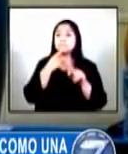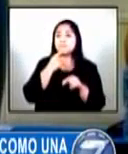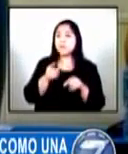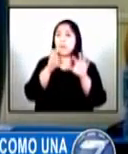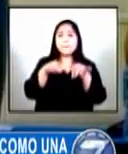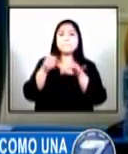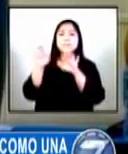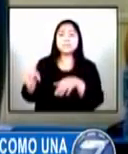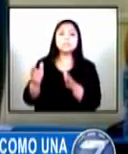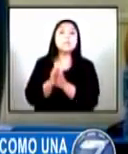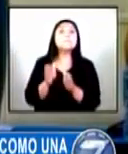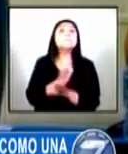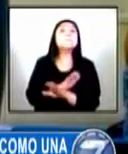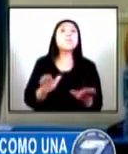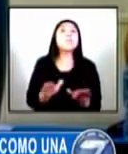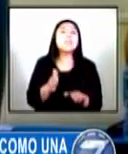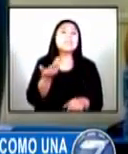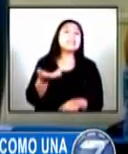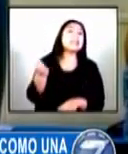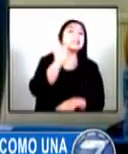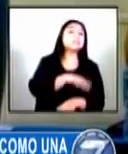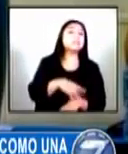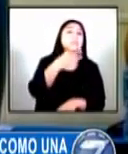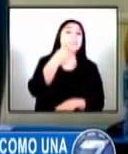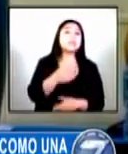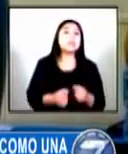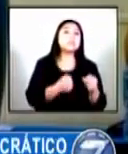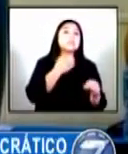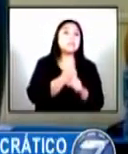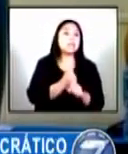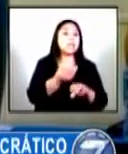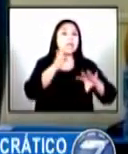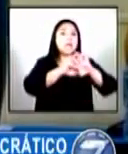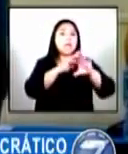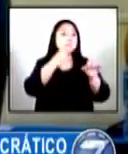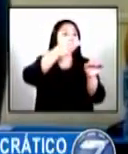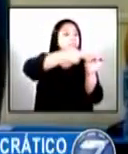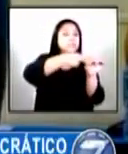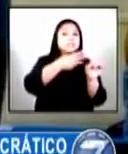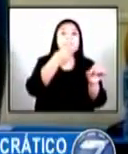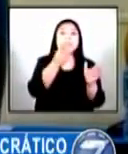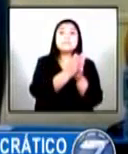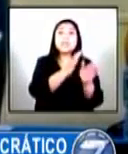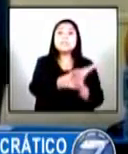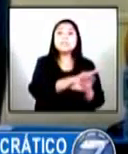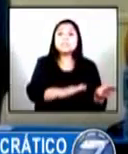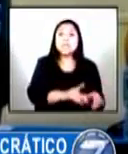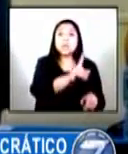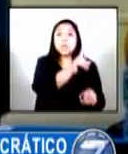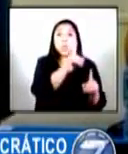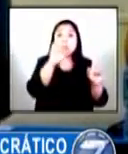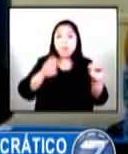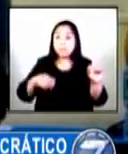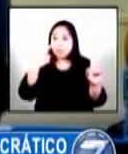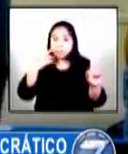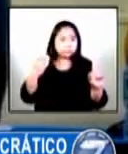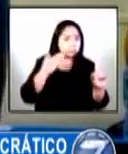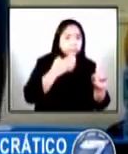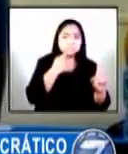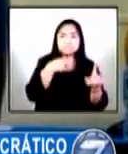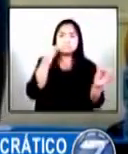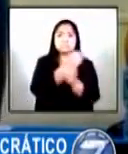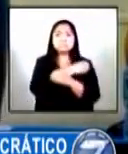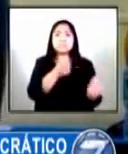murieron después de 3 años de estar en prisión provisional, una figura jurídica que no está reconocida